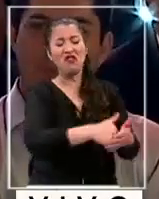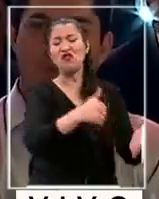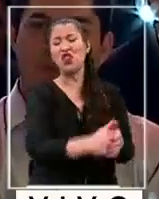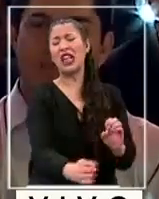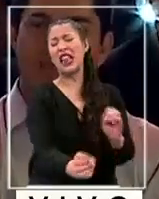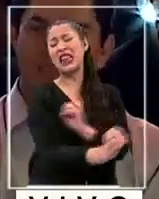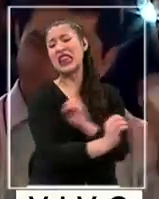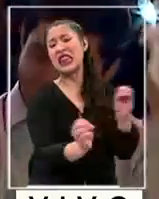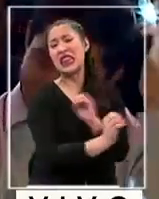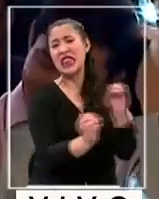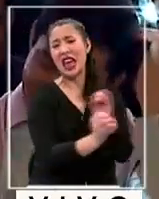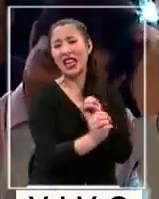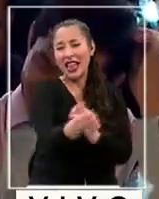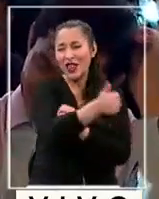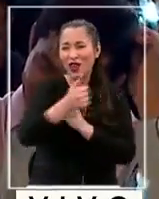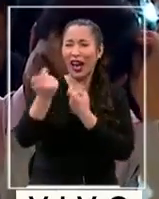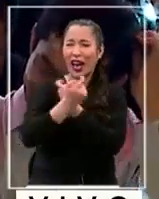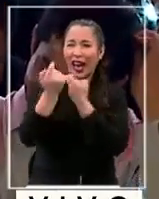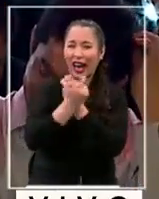usted.